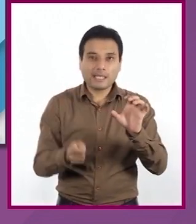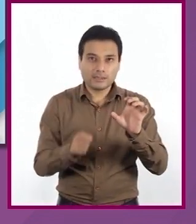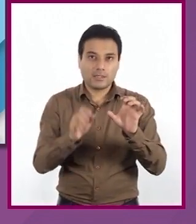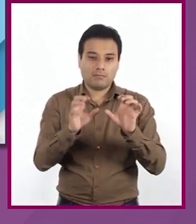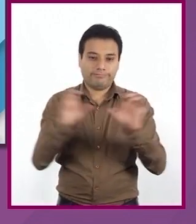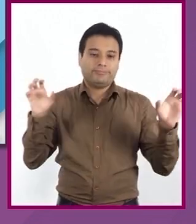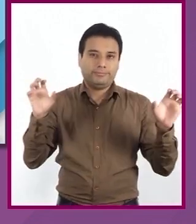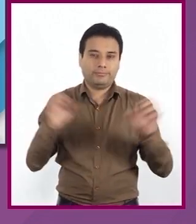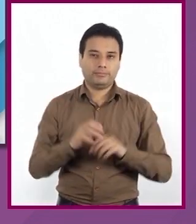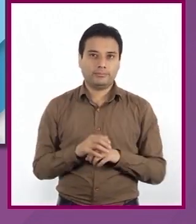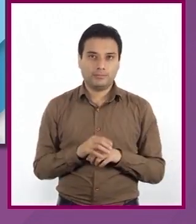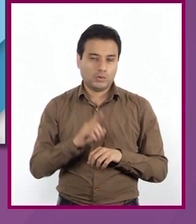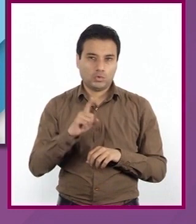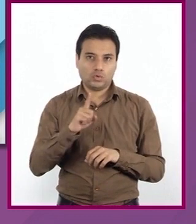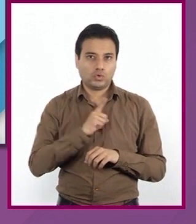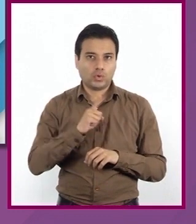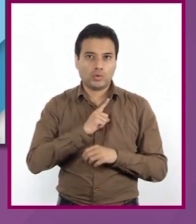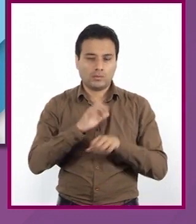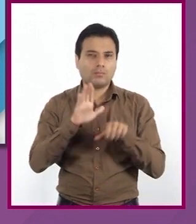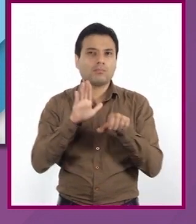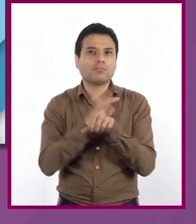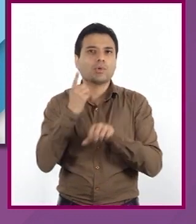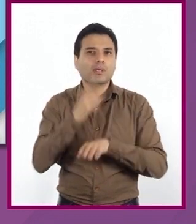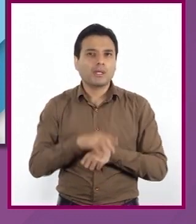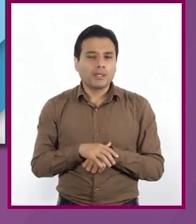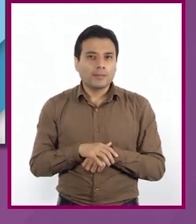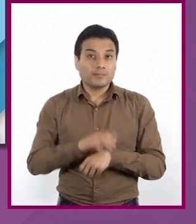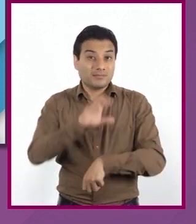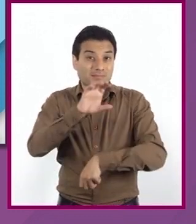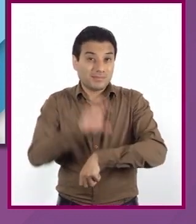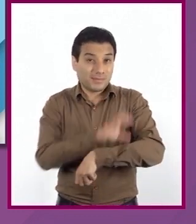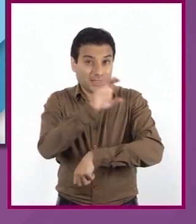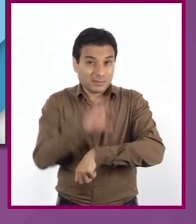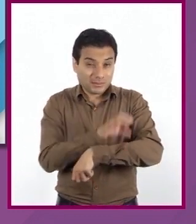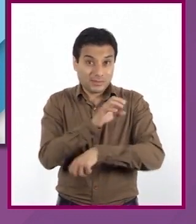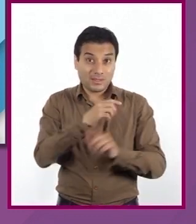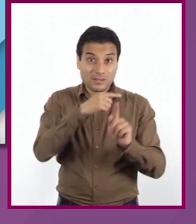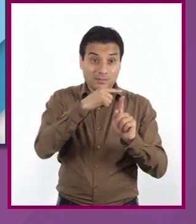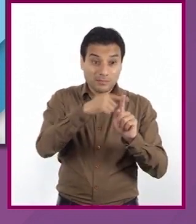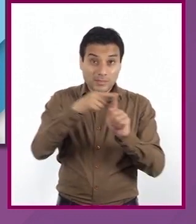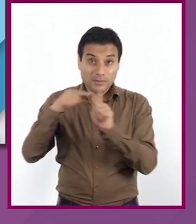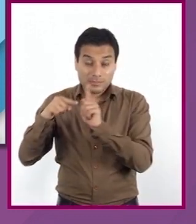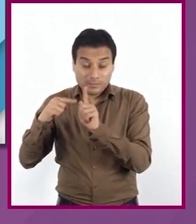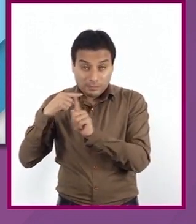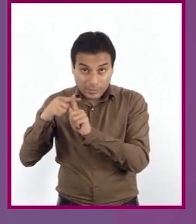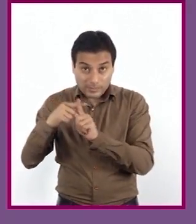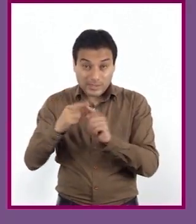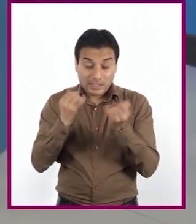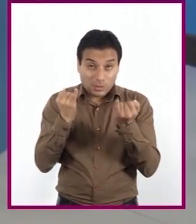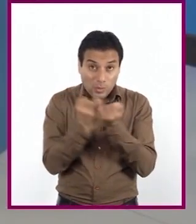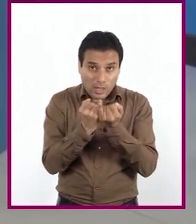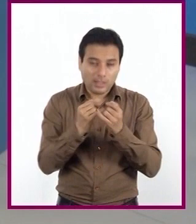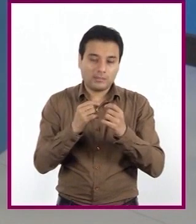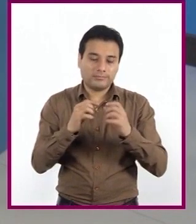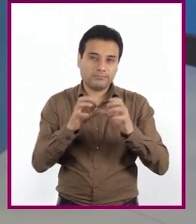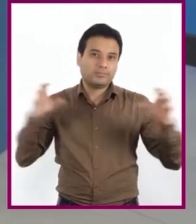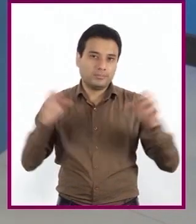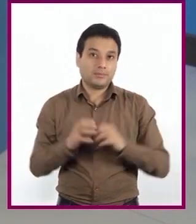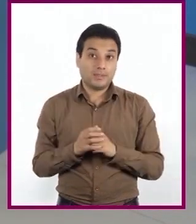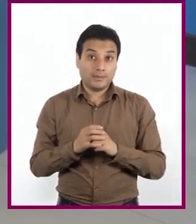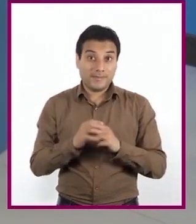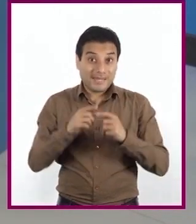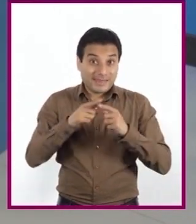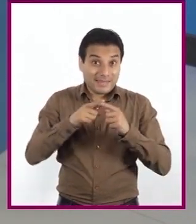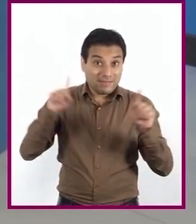eléctrica. Esto es debido a que cargas iguales se repelen y cargas contrarias se atraen. Claro,